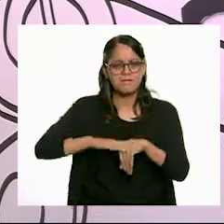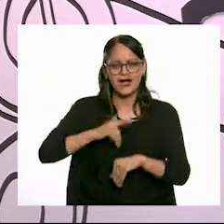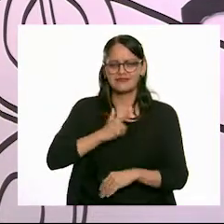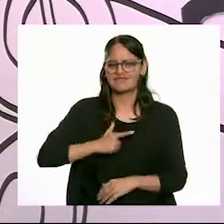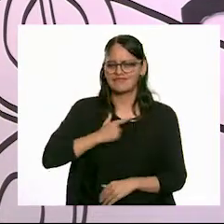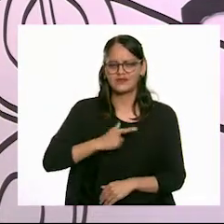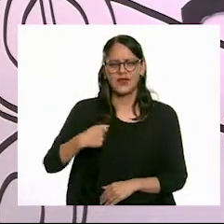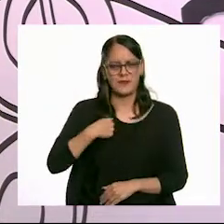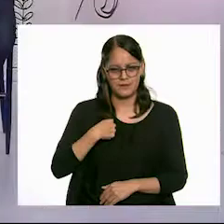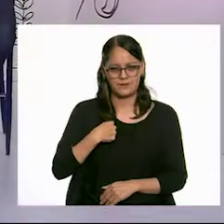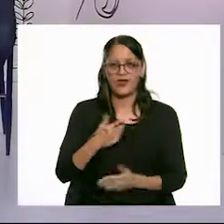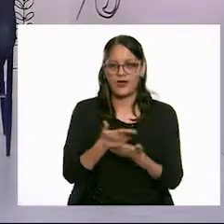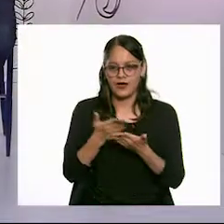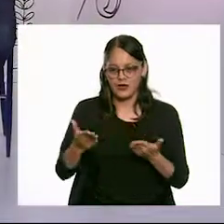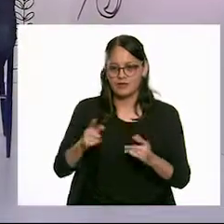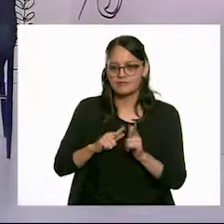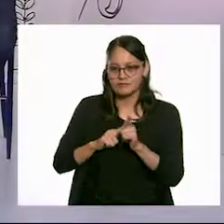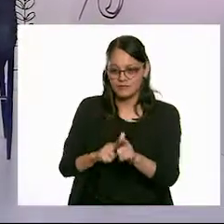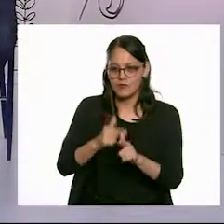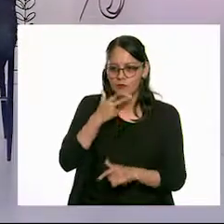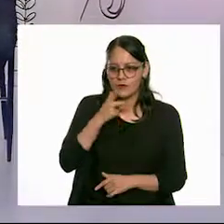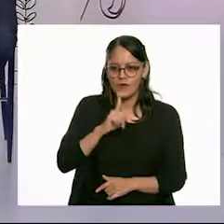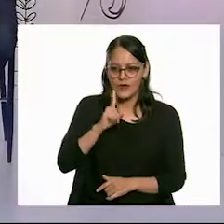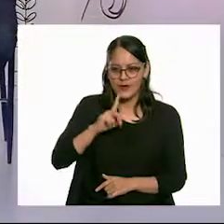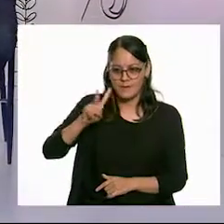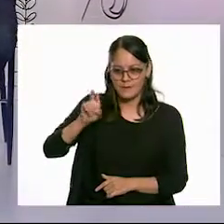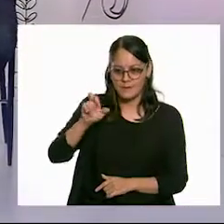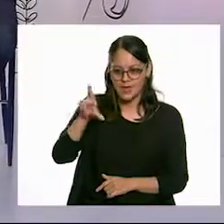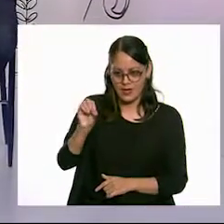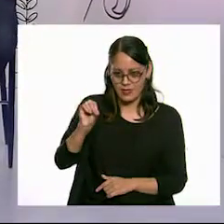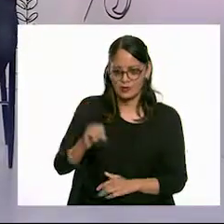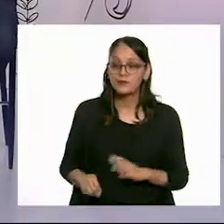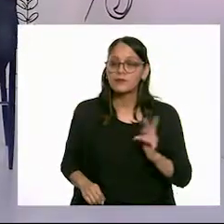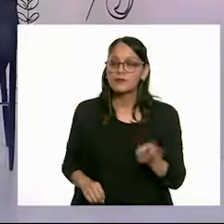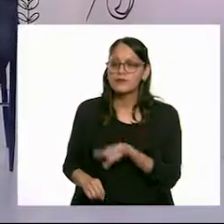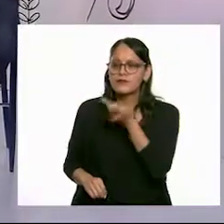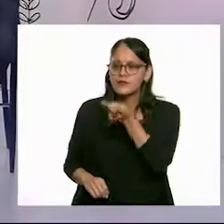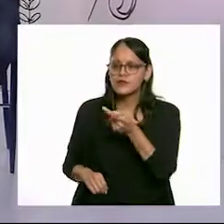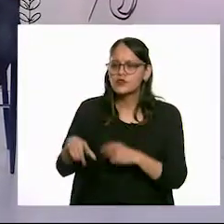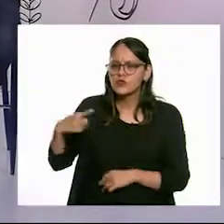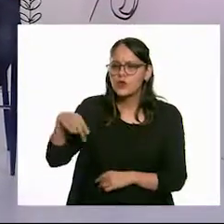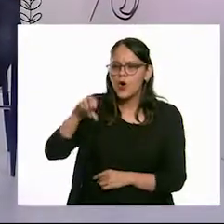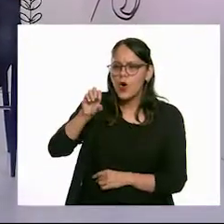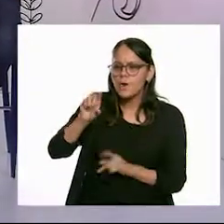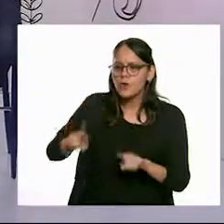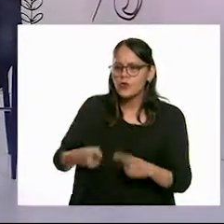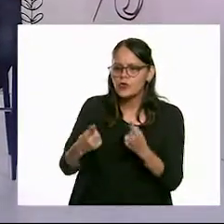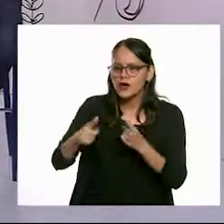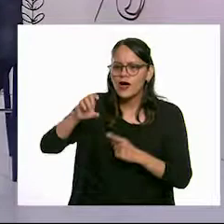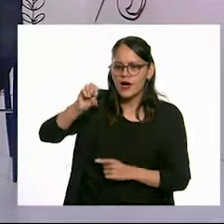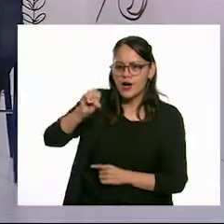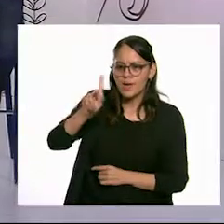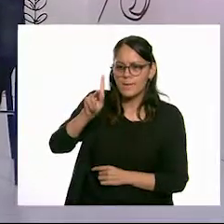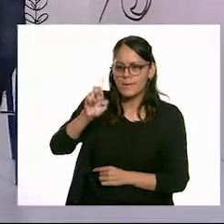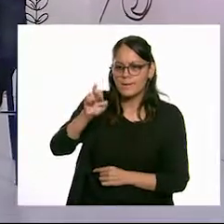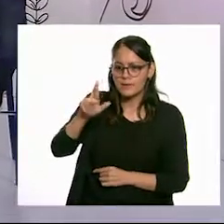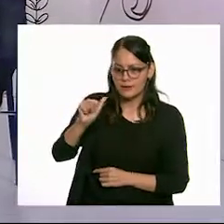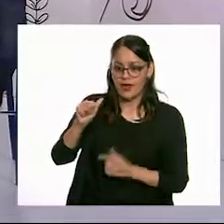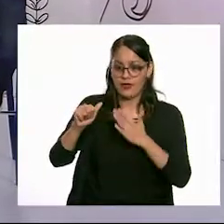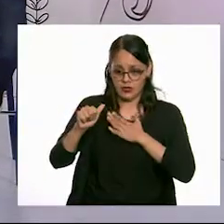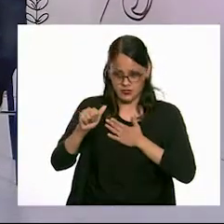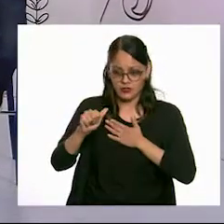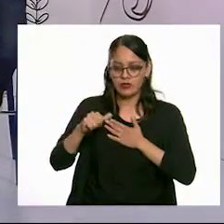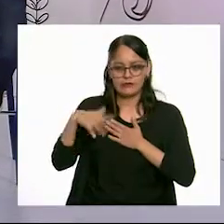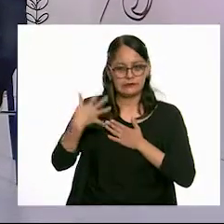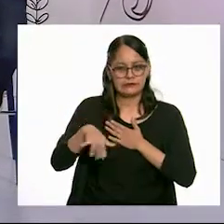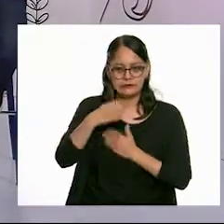bueno, continúo con Vero. Vero, la ópera. La ópera es el género que para mí es más increíble de las artes